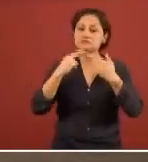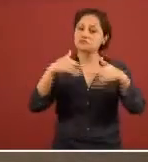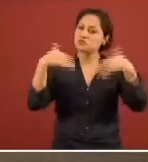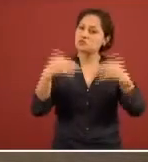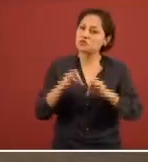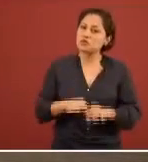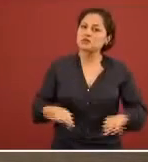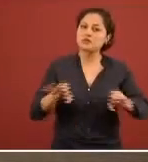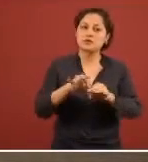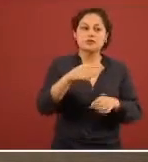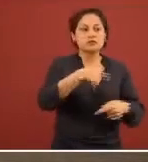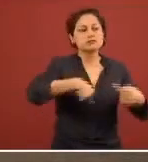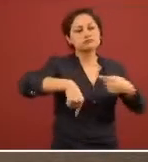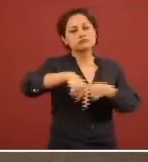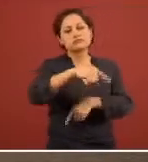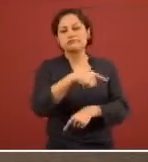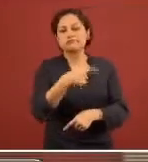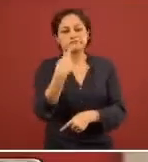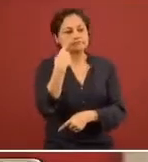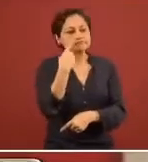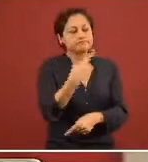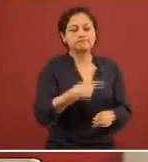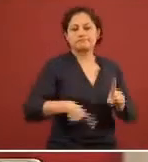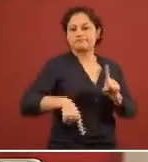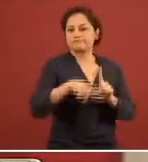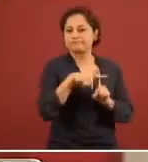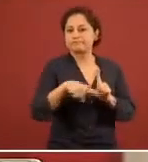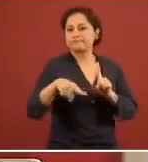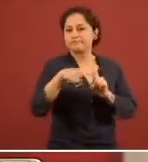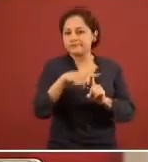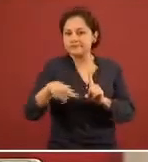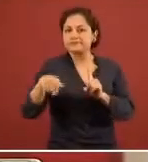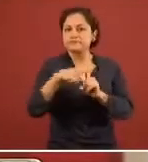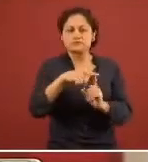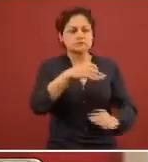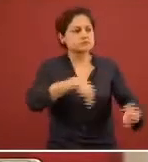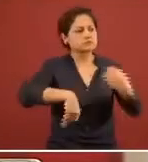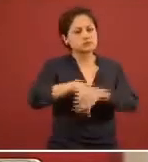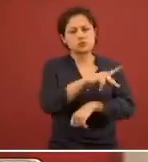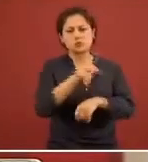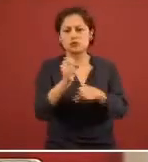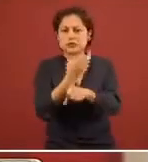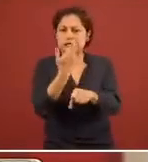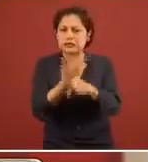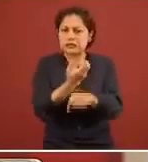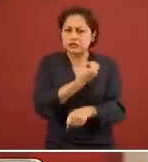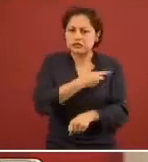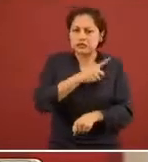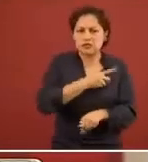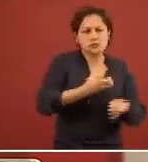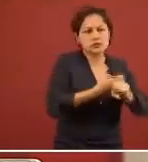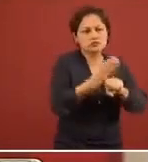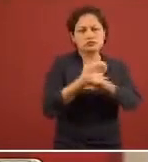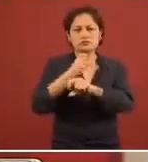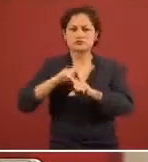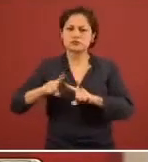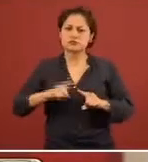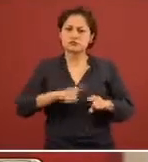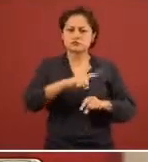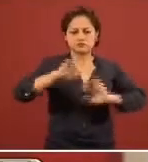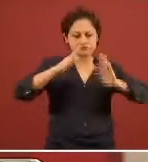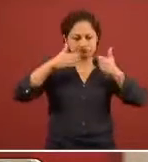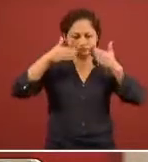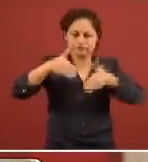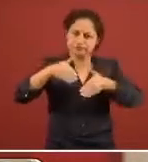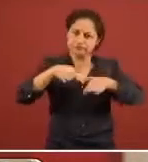actitud sumamente positiva, siempre muy profesional, de todas y todos los secretarios de salud, una gran dedicación